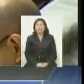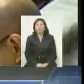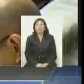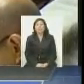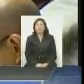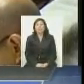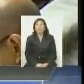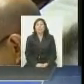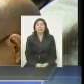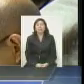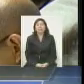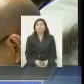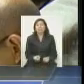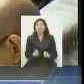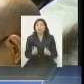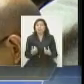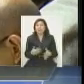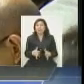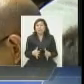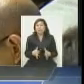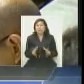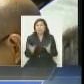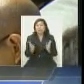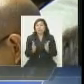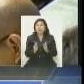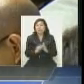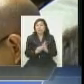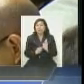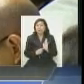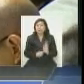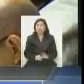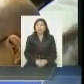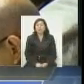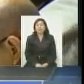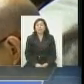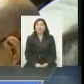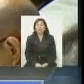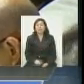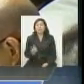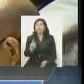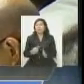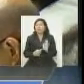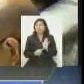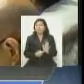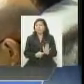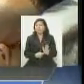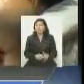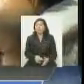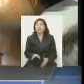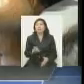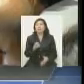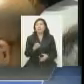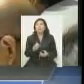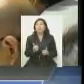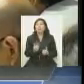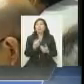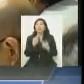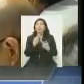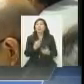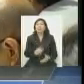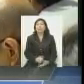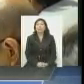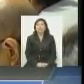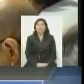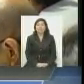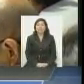clausura porque ya hay una acción presentada y a la sola presentación se suspende. ¿Sabe qué le responde el